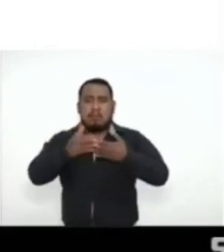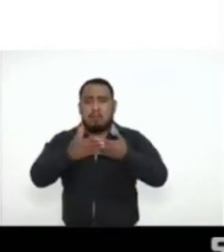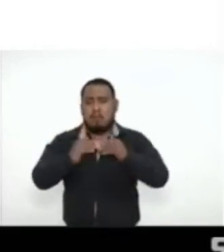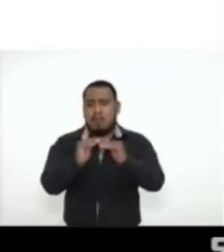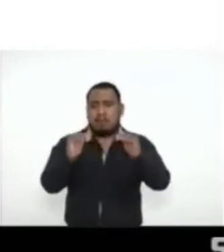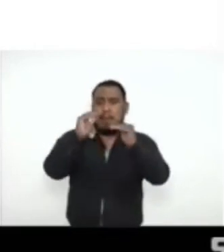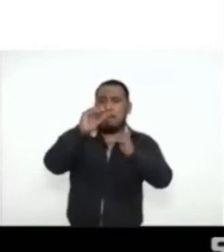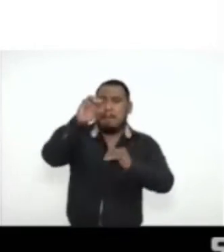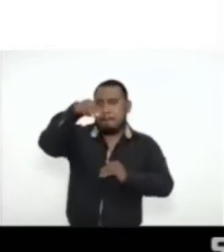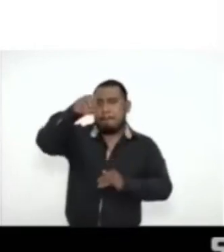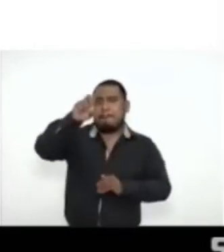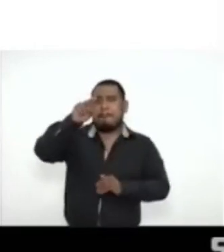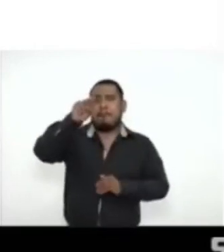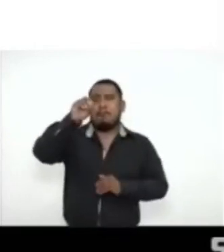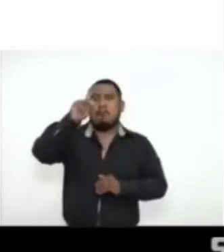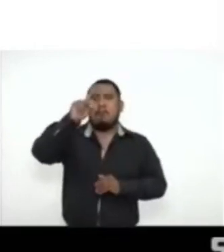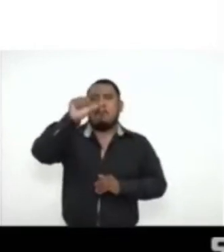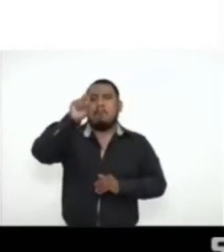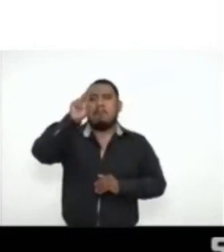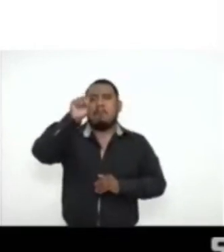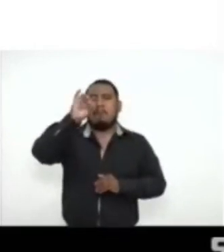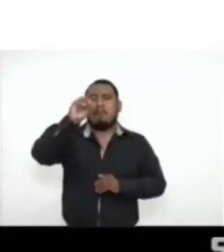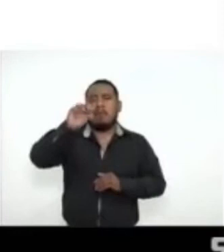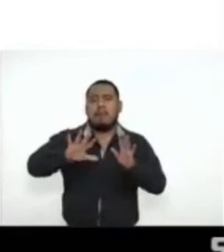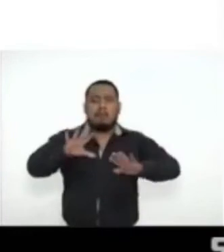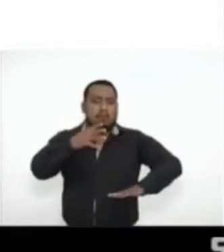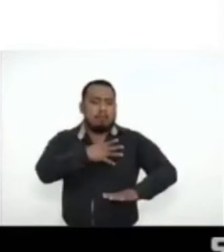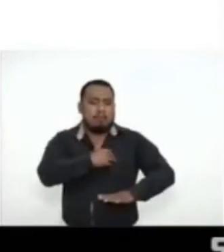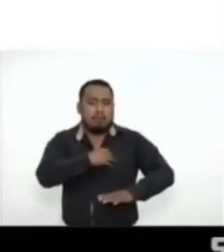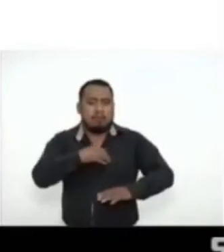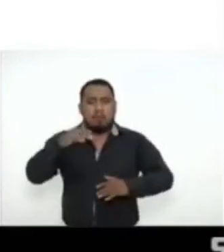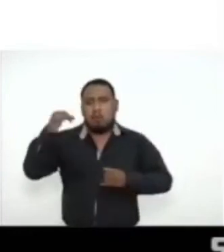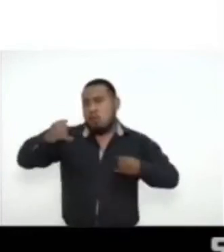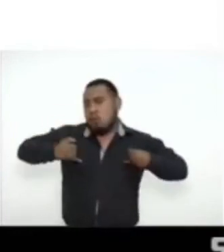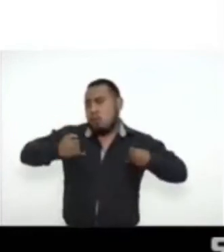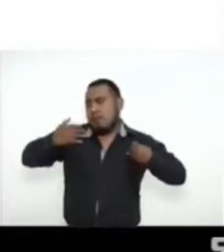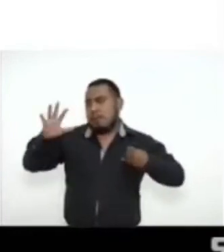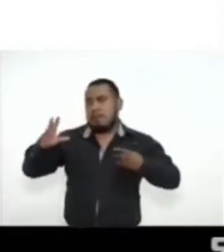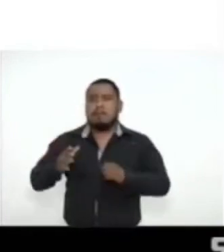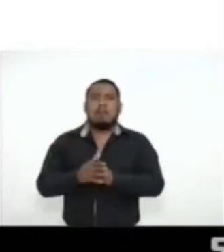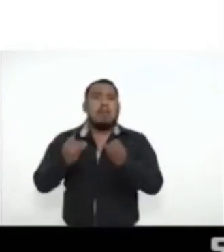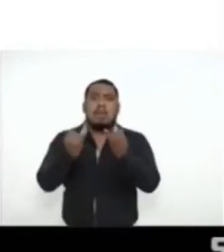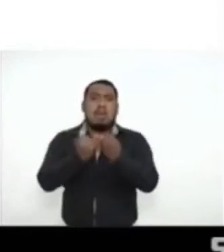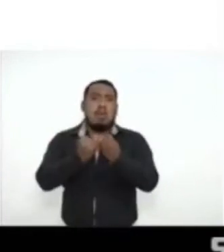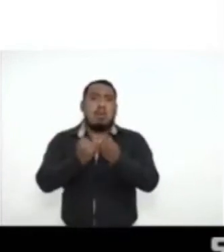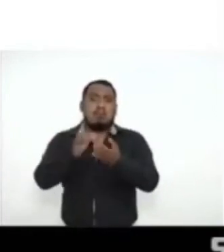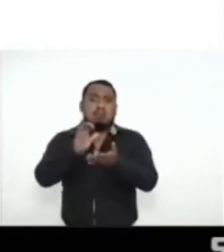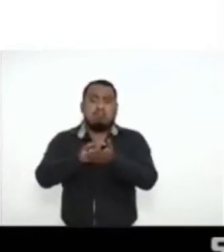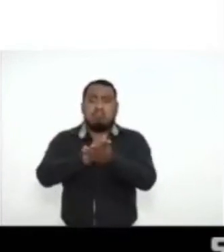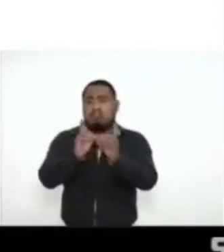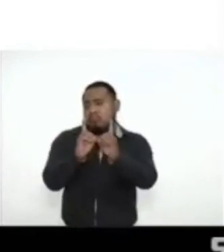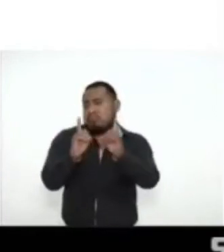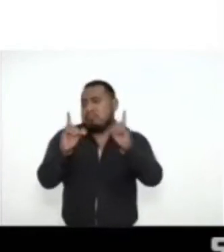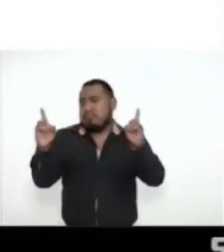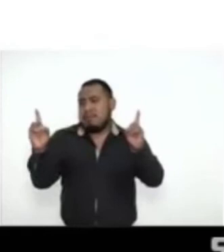a lo mejor en la menopausia los hijos son adolescentes, se han ido, a lo mejor el marido también ya se fue,